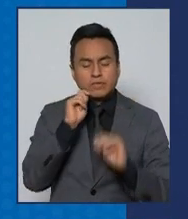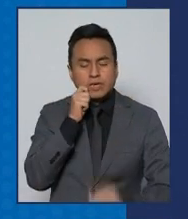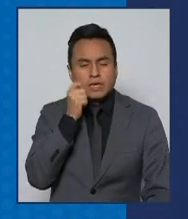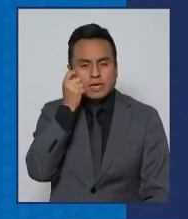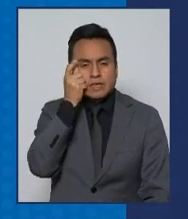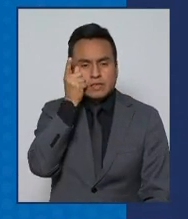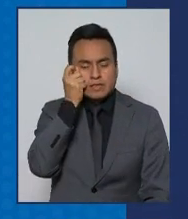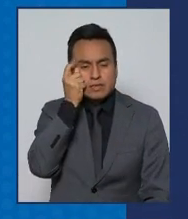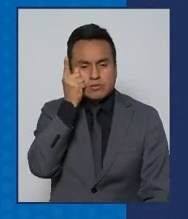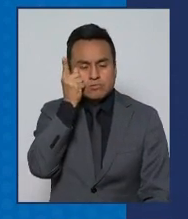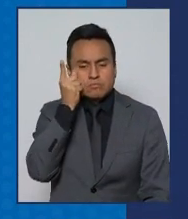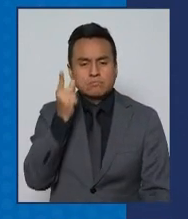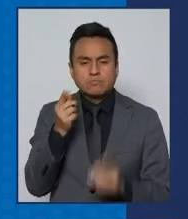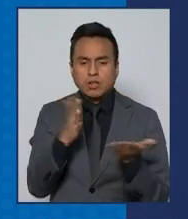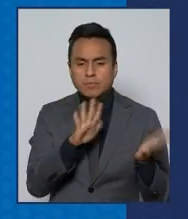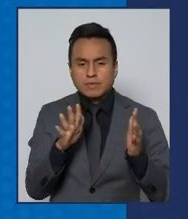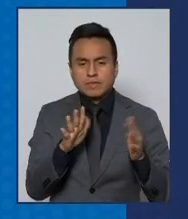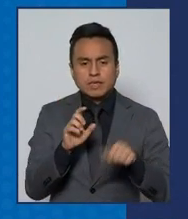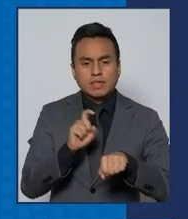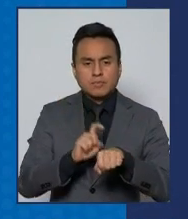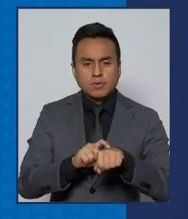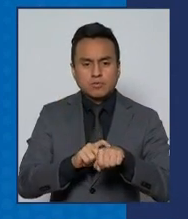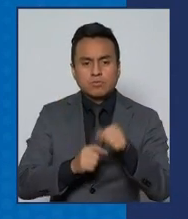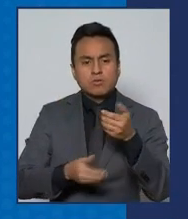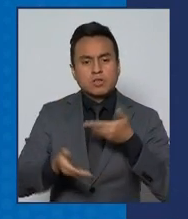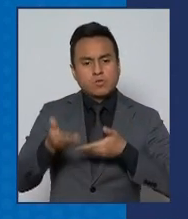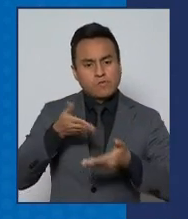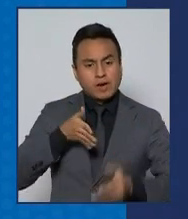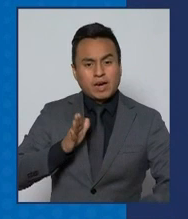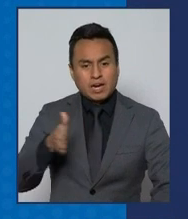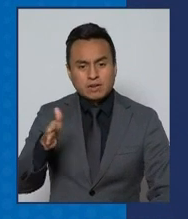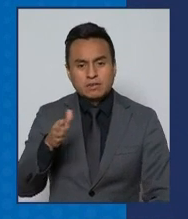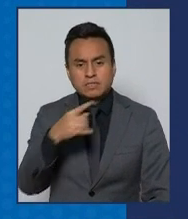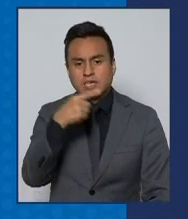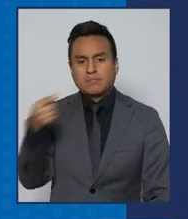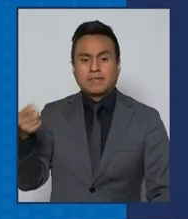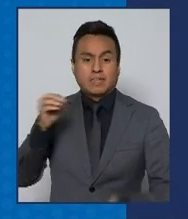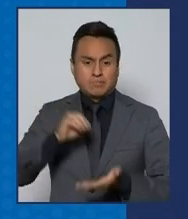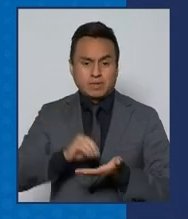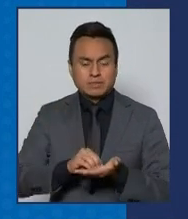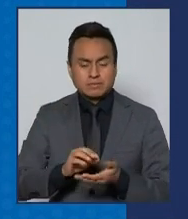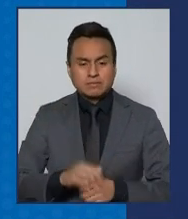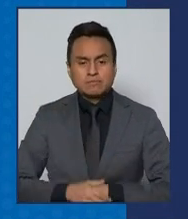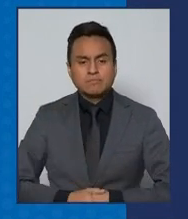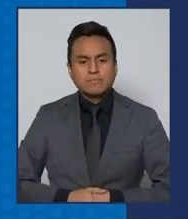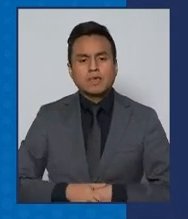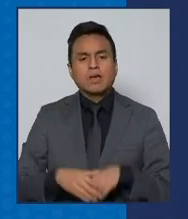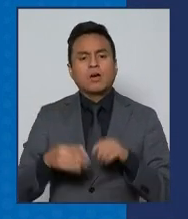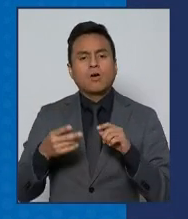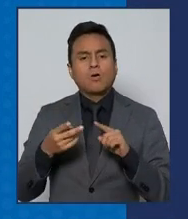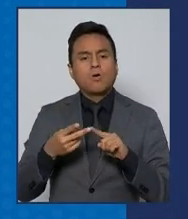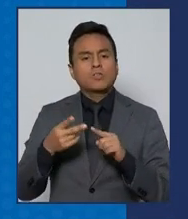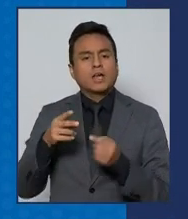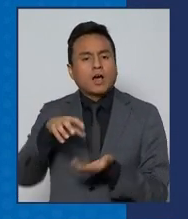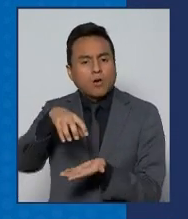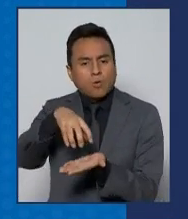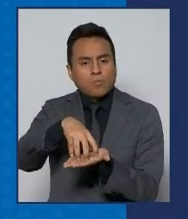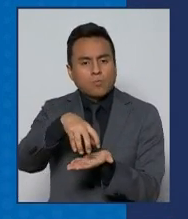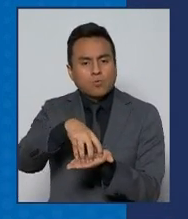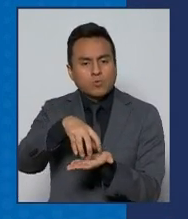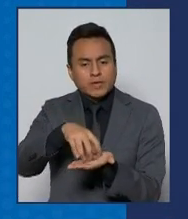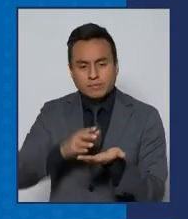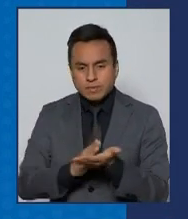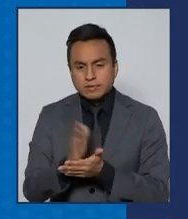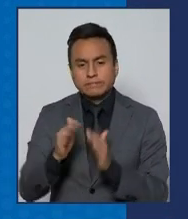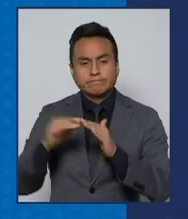que probablemente en ese momento se va a renovar por una semana más. Y la otra comuna que entra